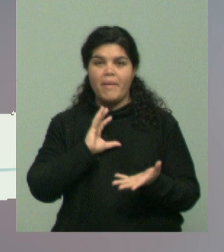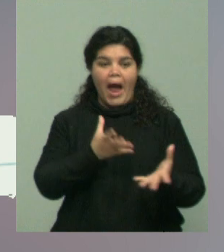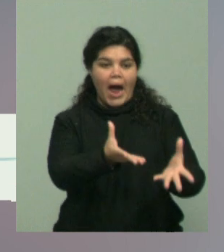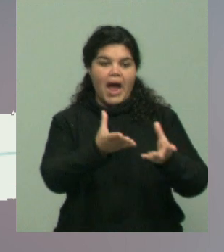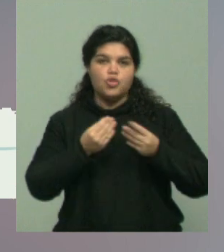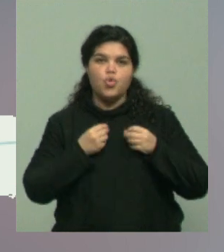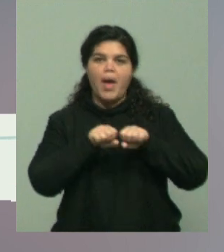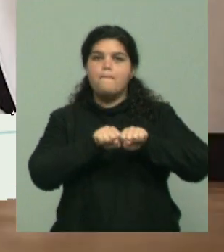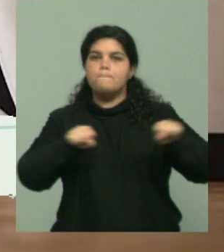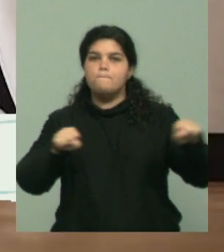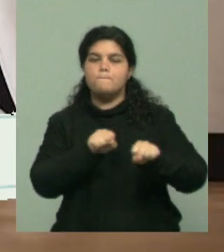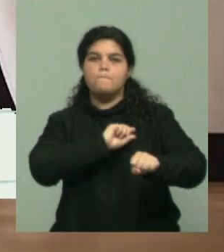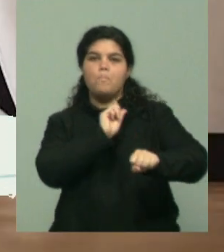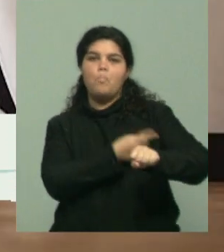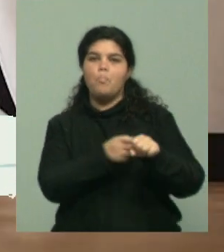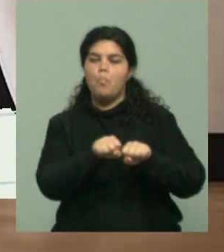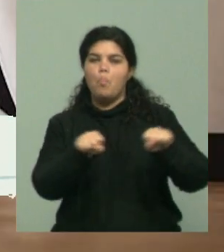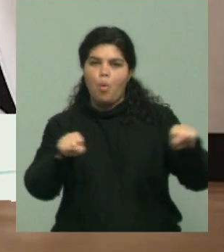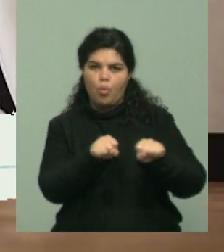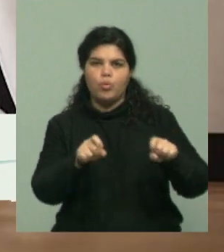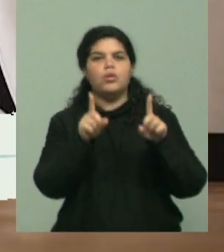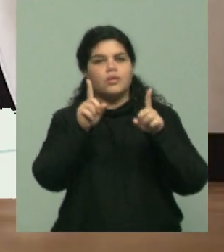no solamente los músculos, las neuronas,